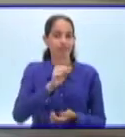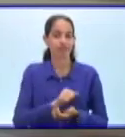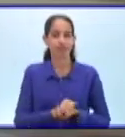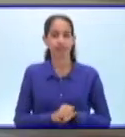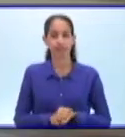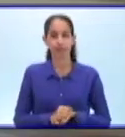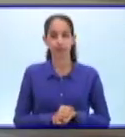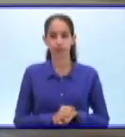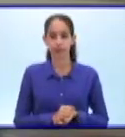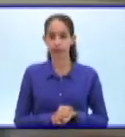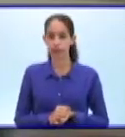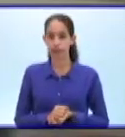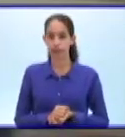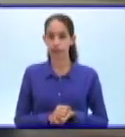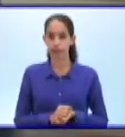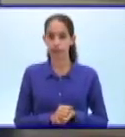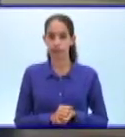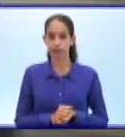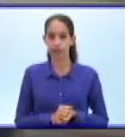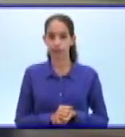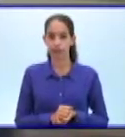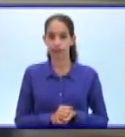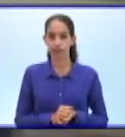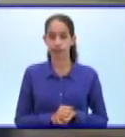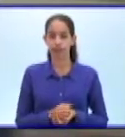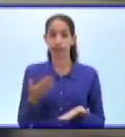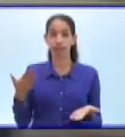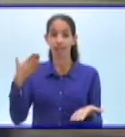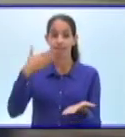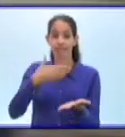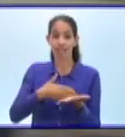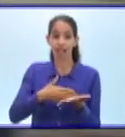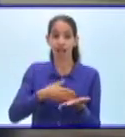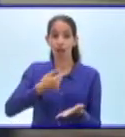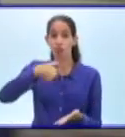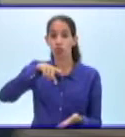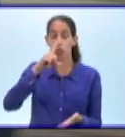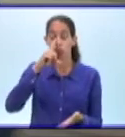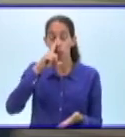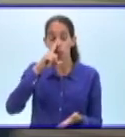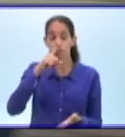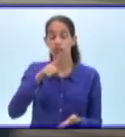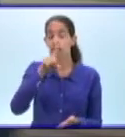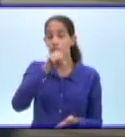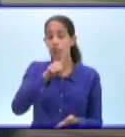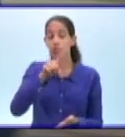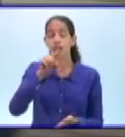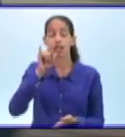viaje. Va a llegar en junio del 91 y regresa el 27 de agosto del